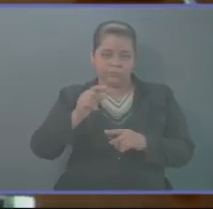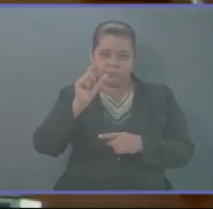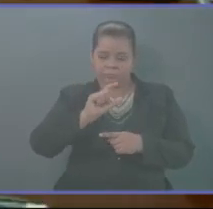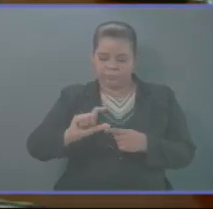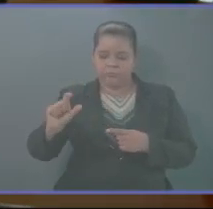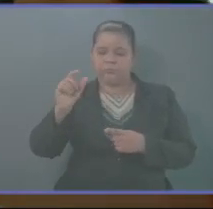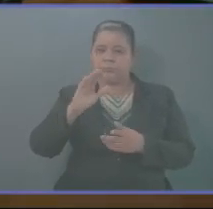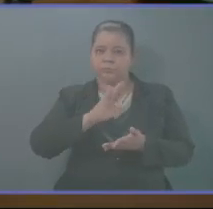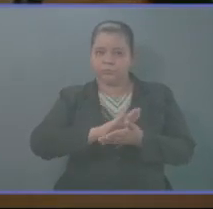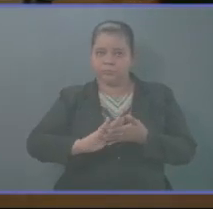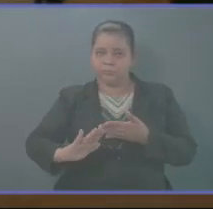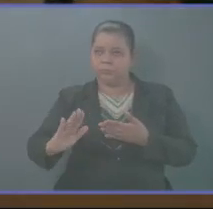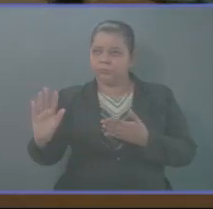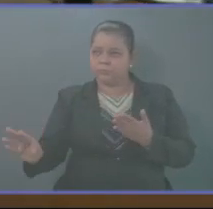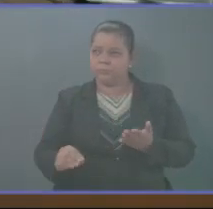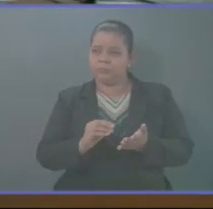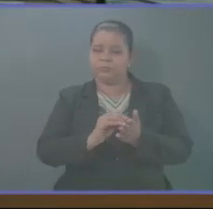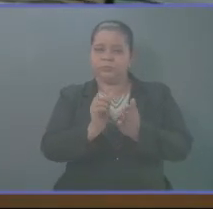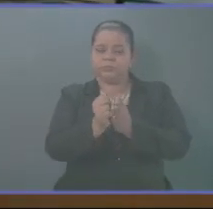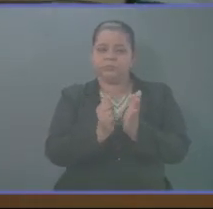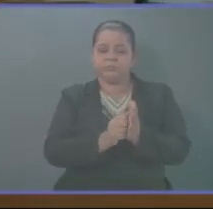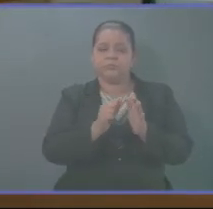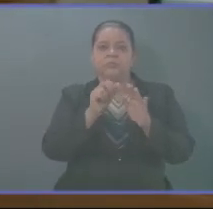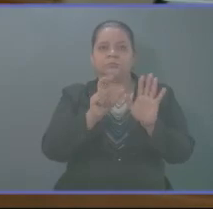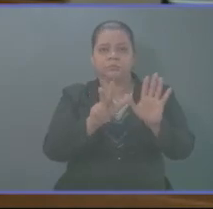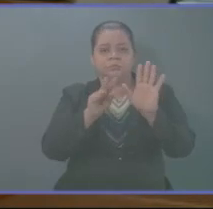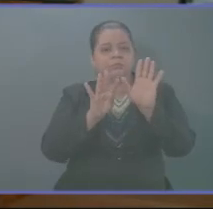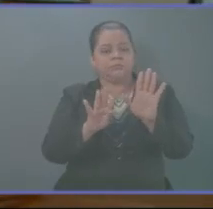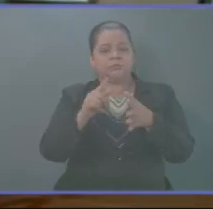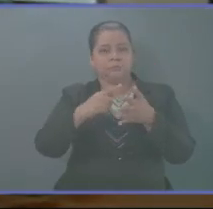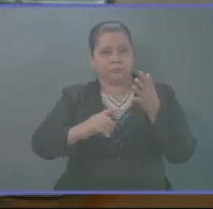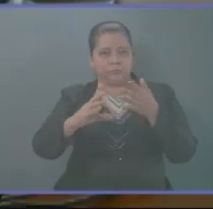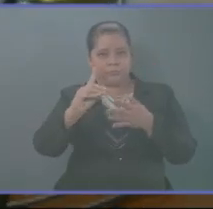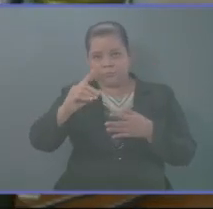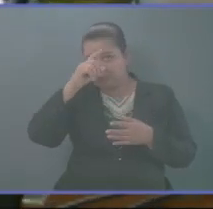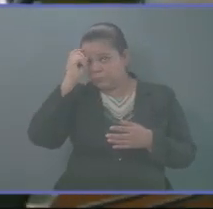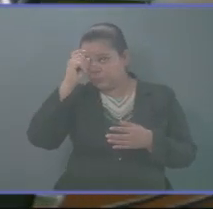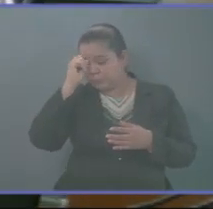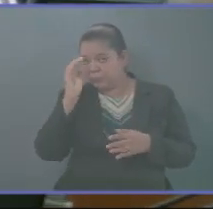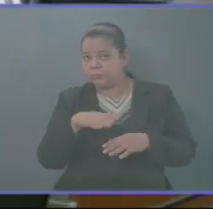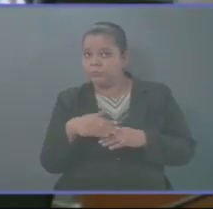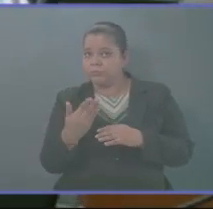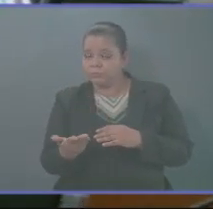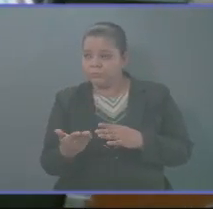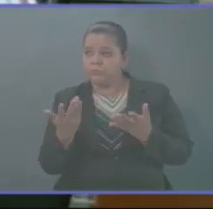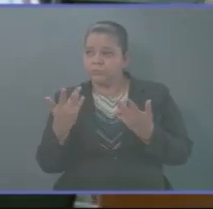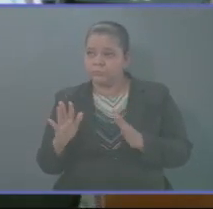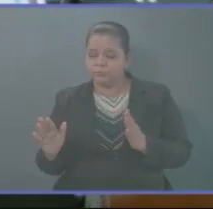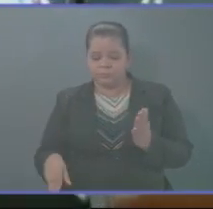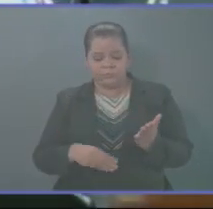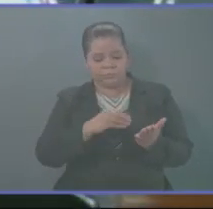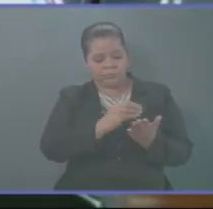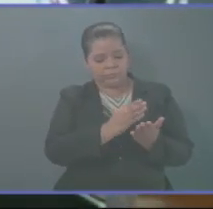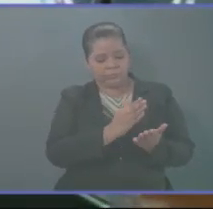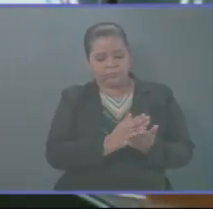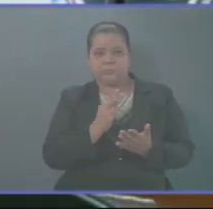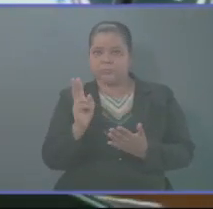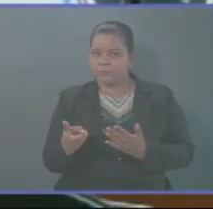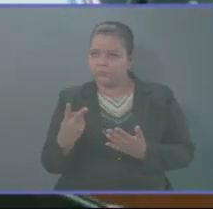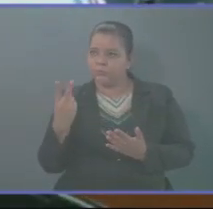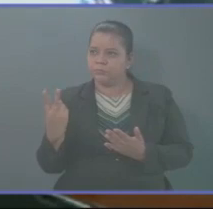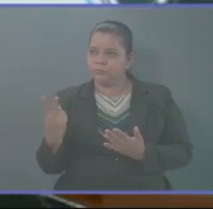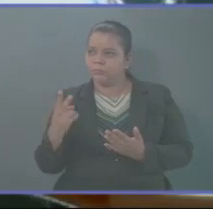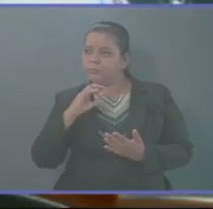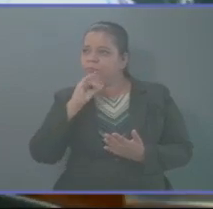lo que está establecido en el artículo 109 del Código de Trabajo. Pero luego, al pasar al punto 2 del petitorio, ahí